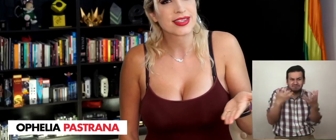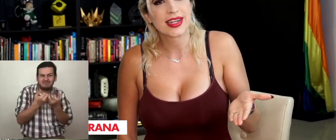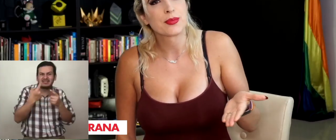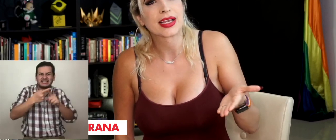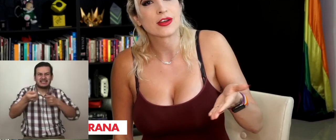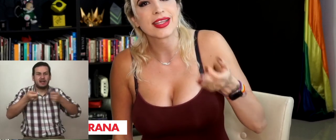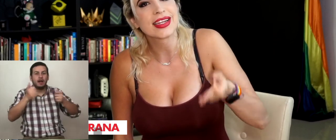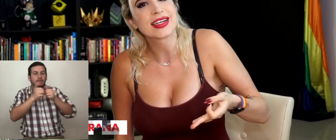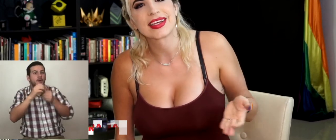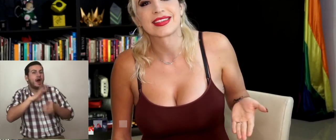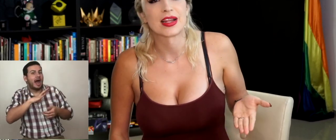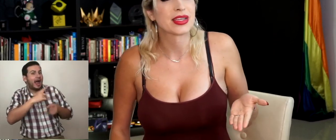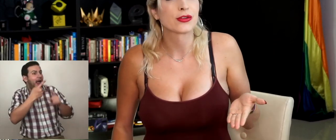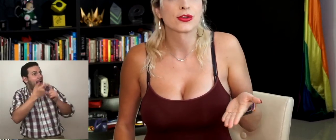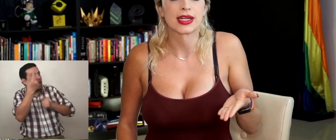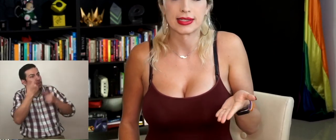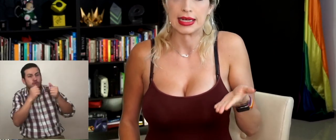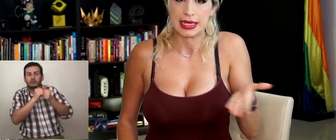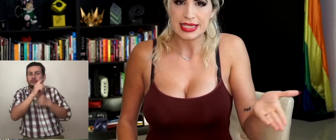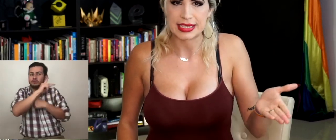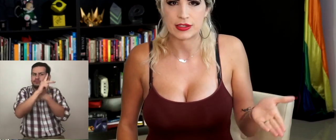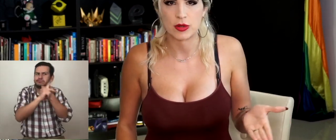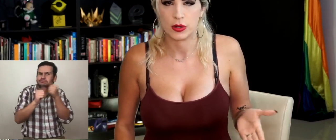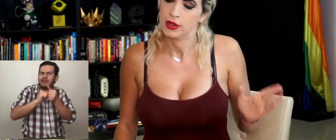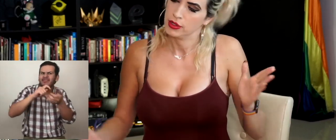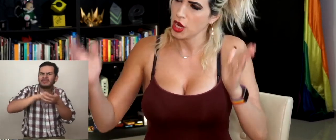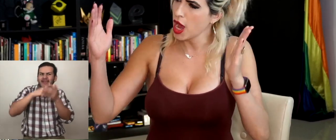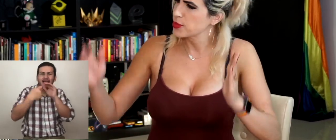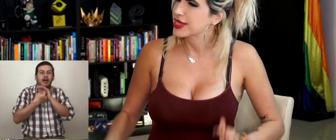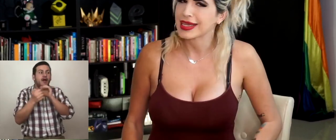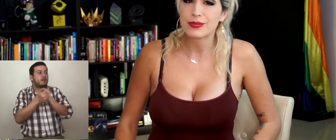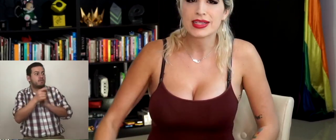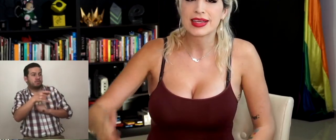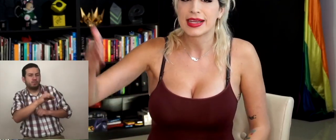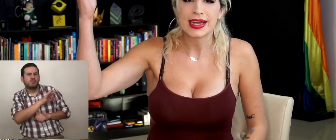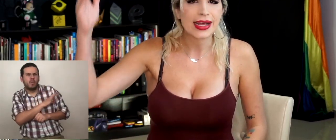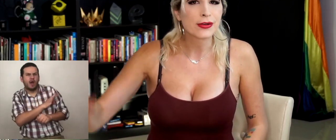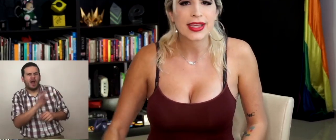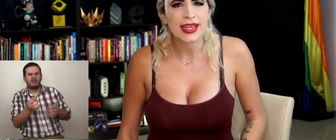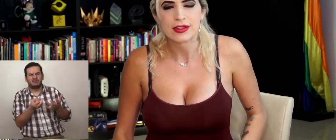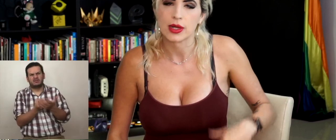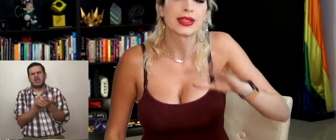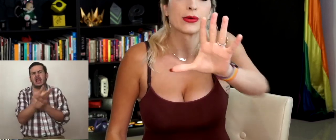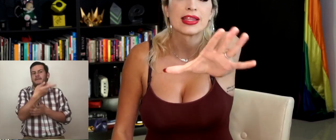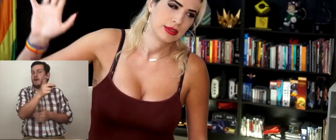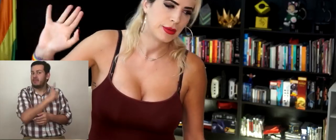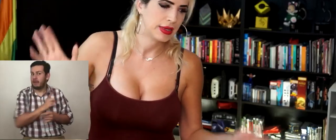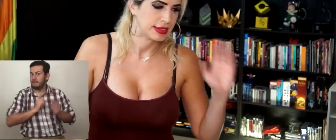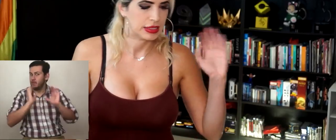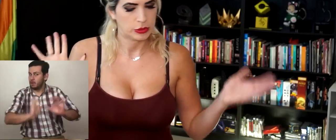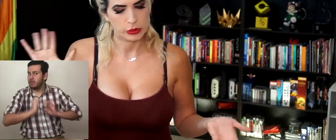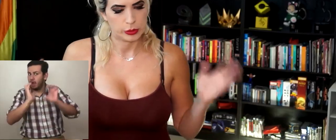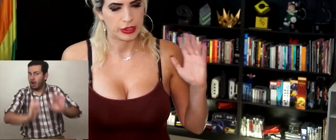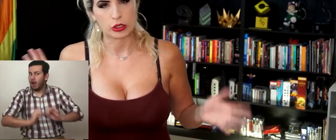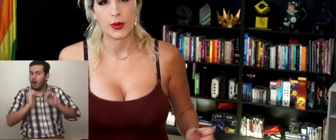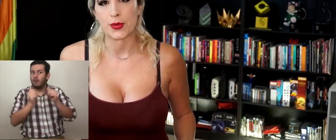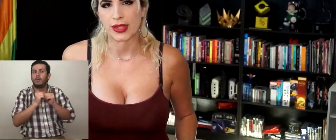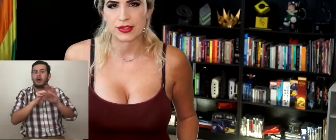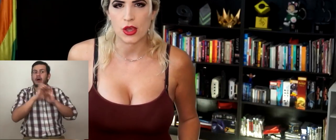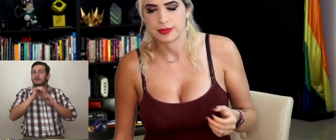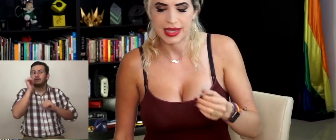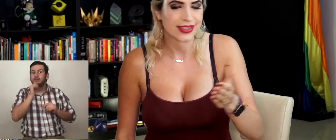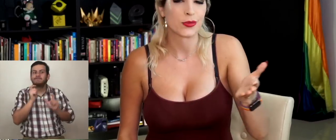los países que han aplicado técnicas de aislamiento social tan listas como no, pues si quieren pueden salir, hagan lo que quieran, solamente cuídense. Lleven así como un poquito